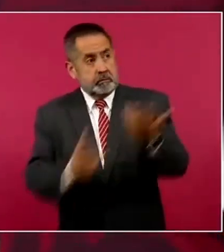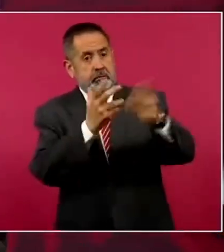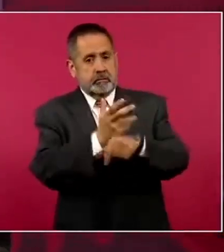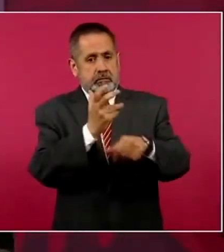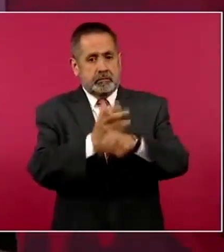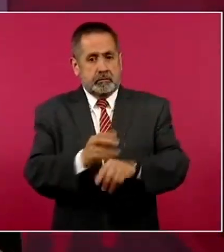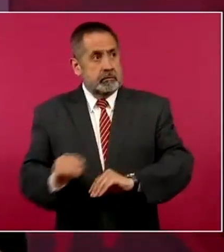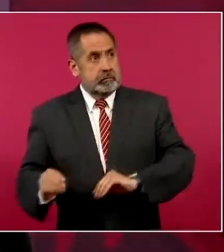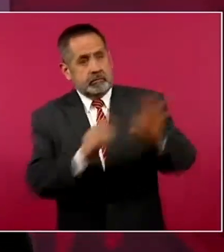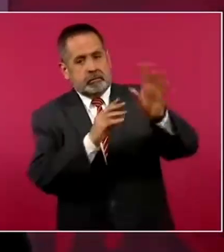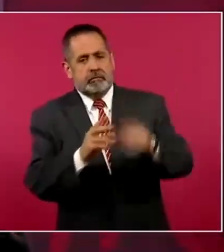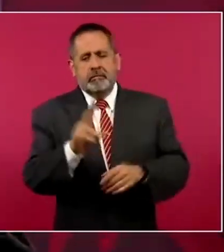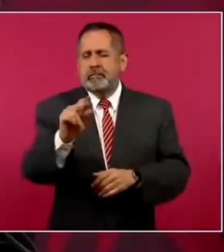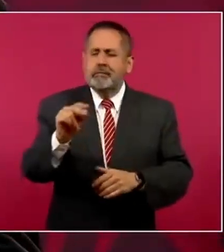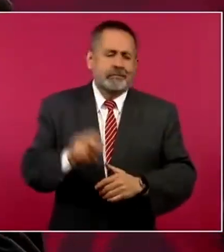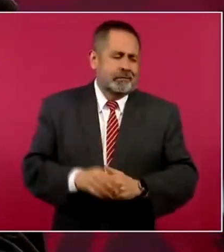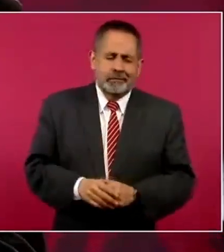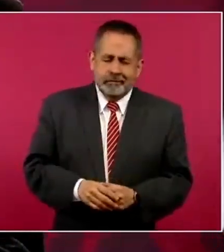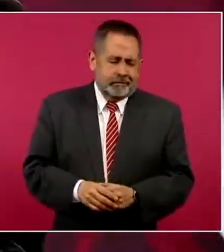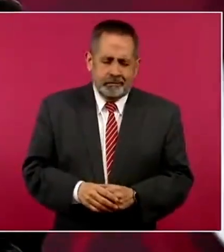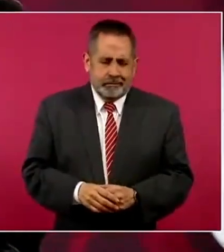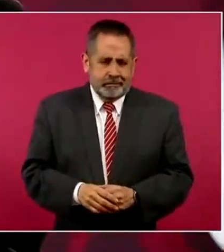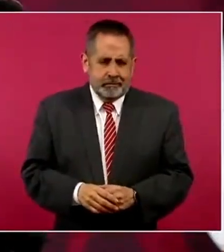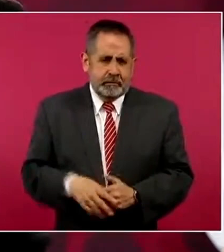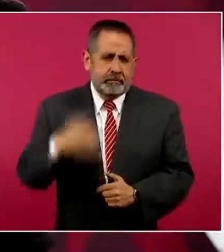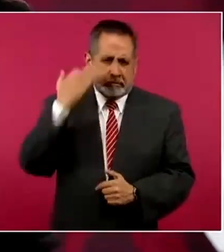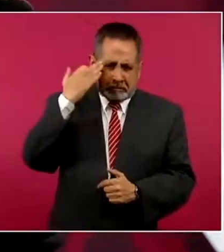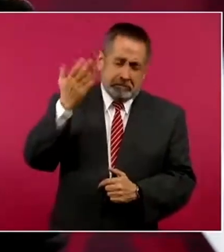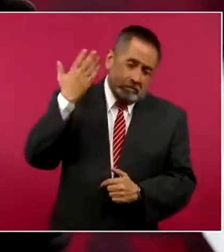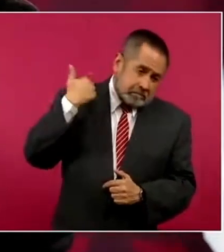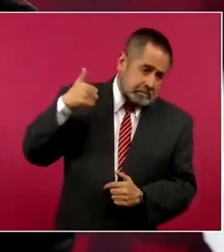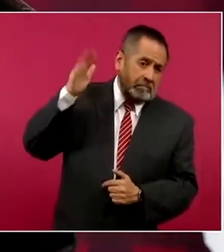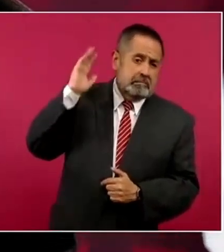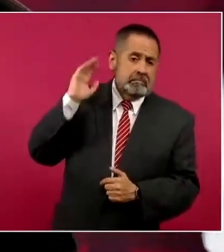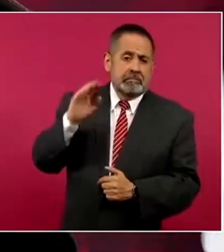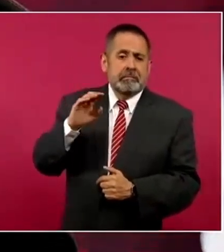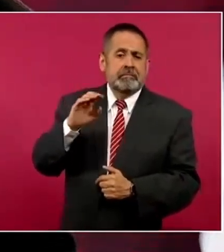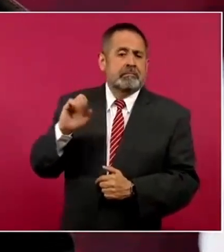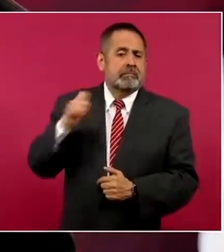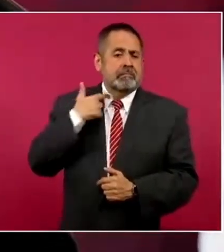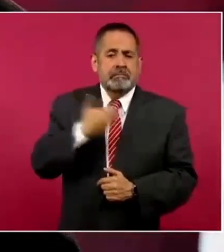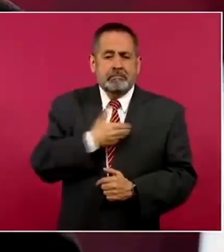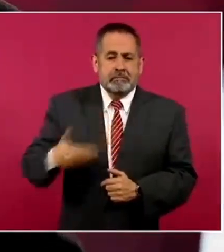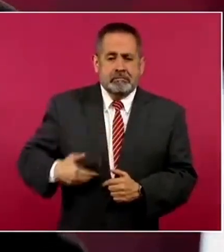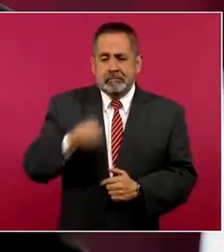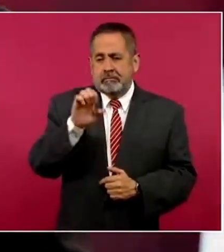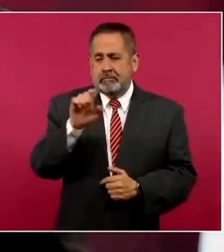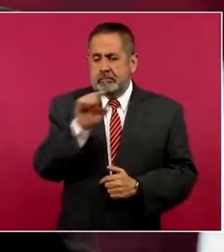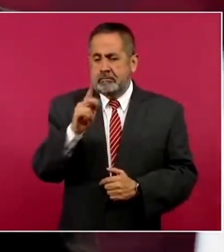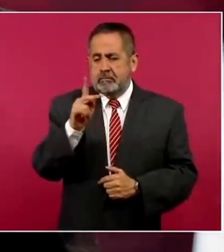ahí te lo enviamos. Eso lo hacían en la época de Zedillo, en otros tiempos.